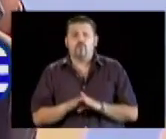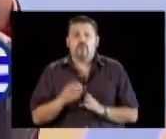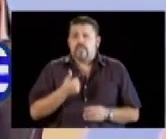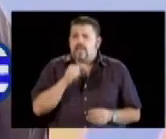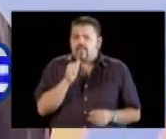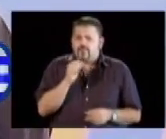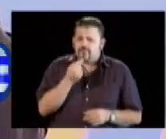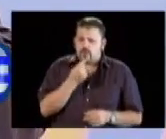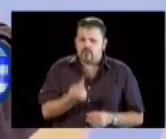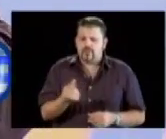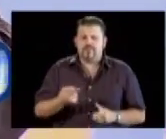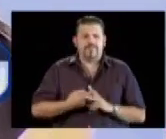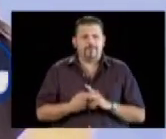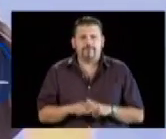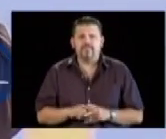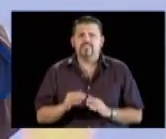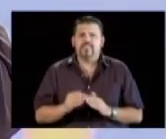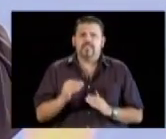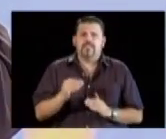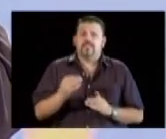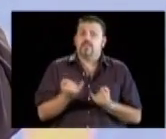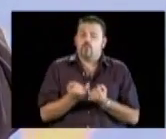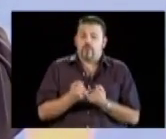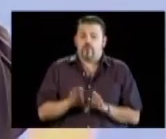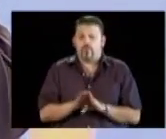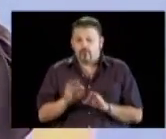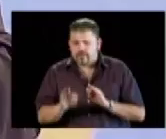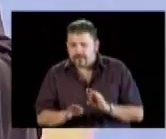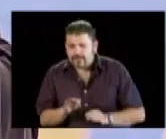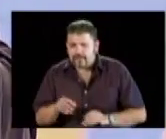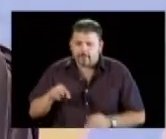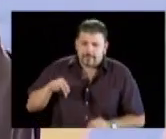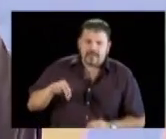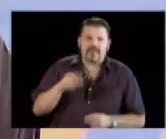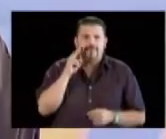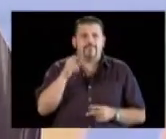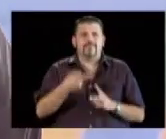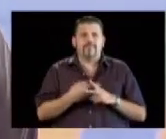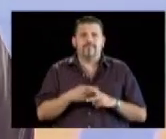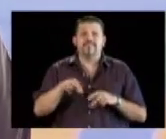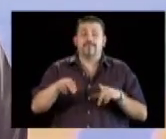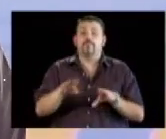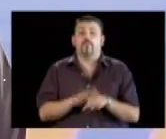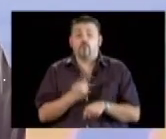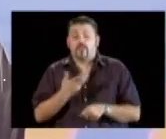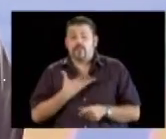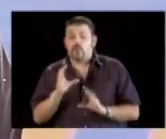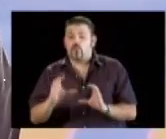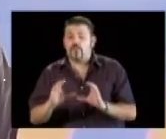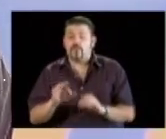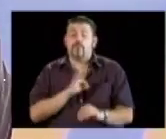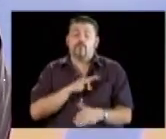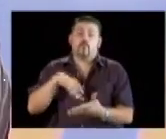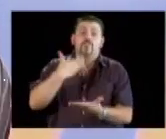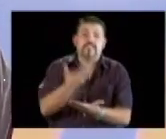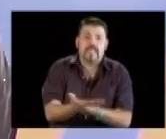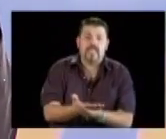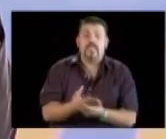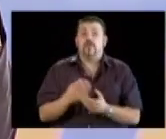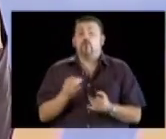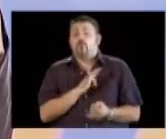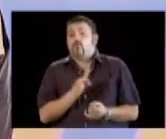niños, empiezan, cuando van empezando a caminar les dicen, ten cuidado porque te vas a golpear, ten cuidado porque te vas a